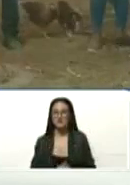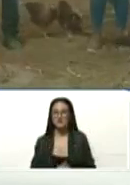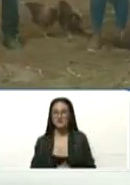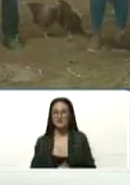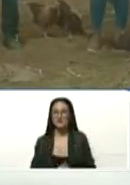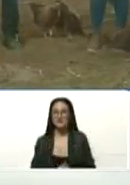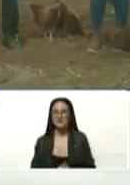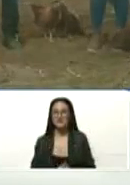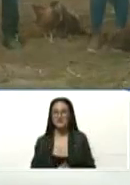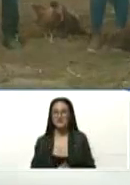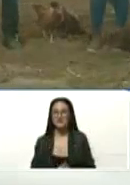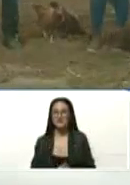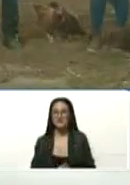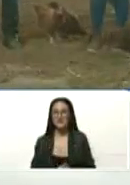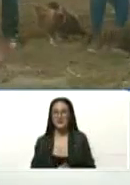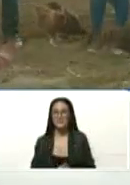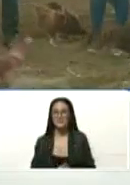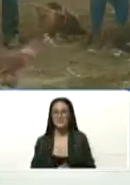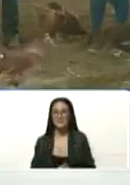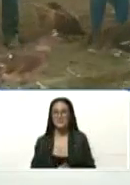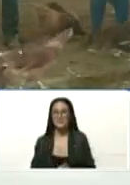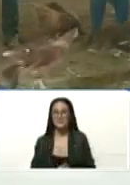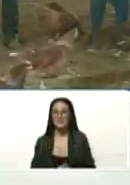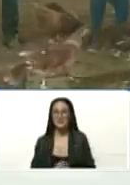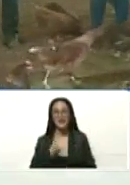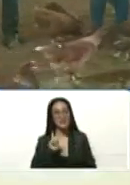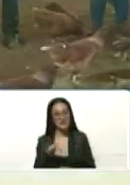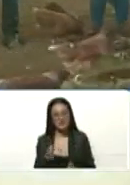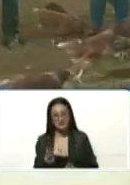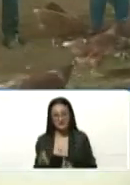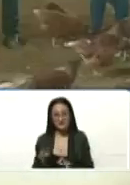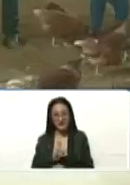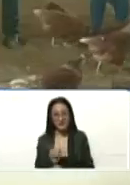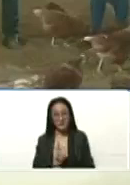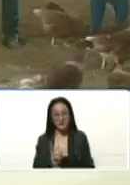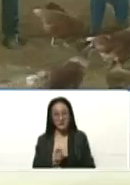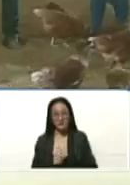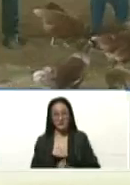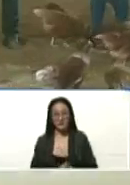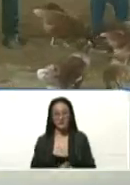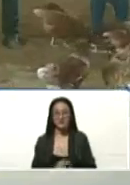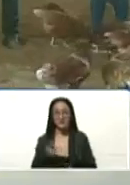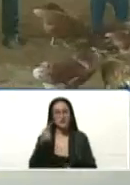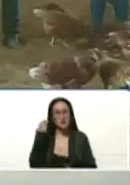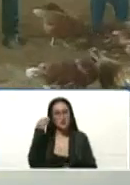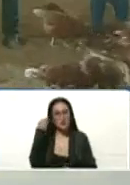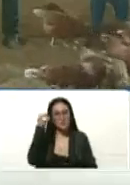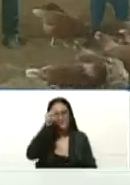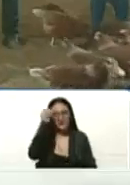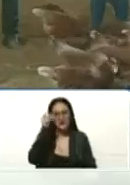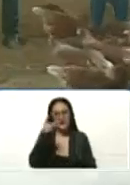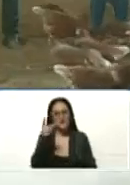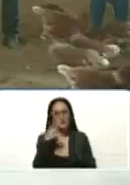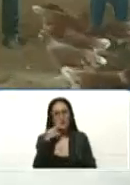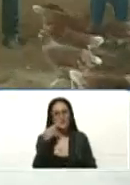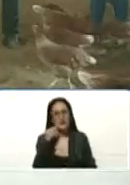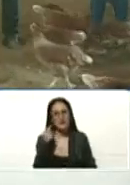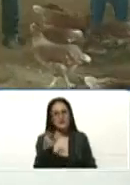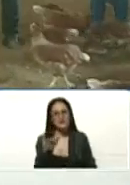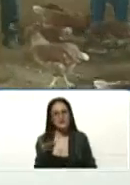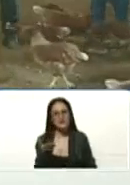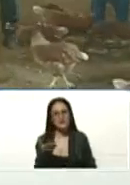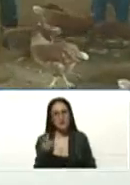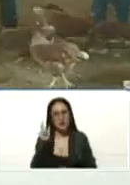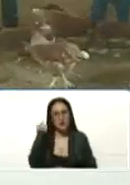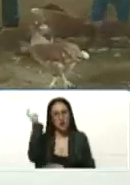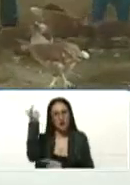horas. Cayendo y corriendo, así debe ser. ¿Ah? Vázquez, ¿qué te parece esto? De acuerdo a tu experiencia productiva en el